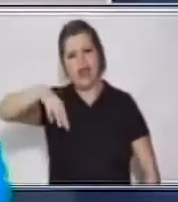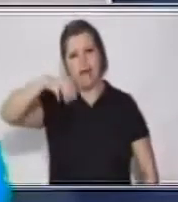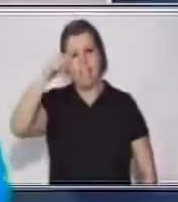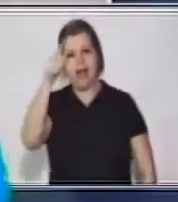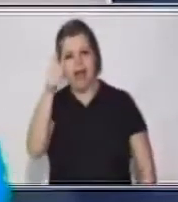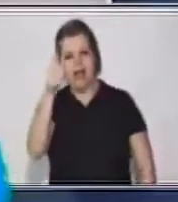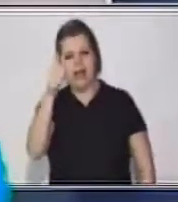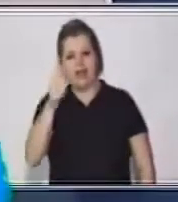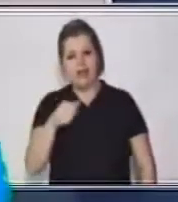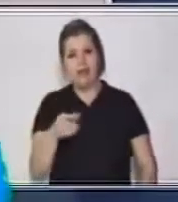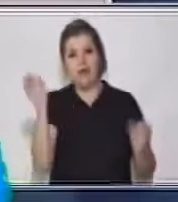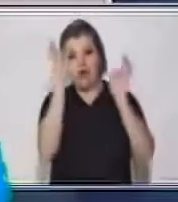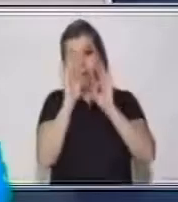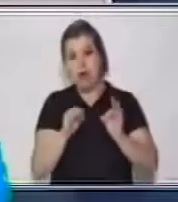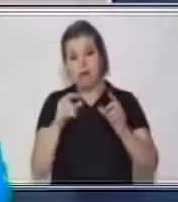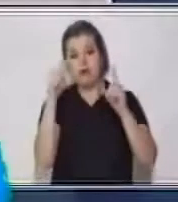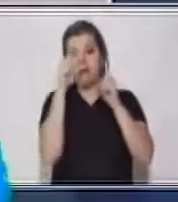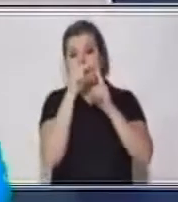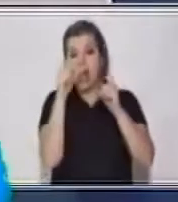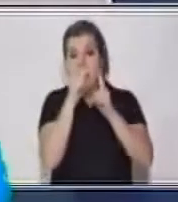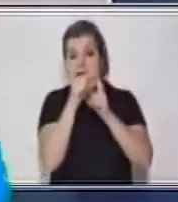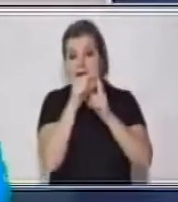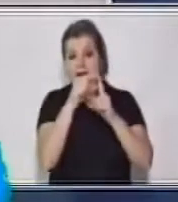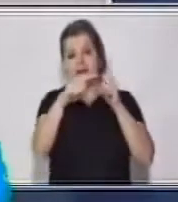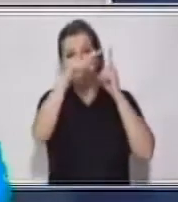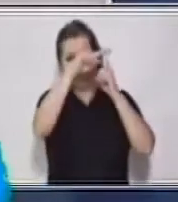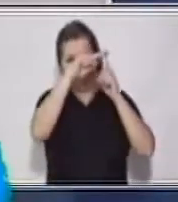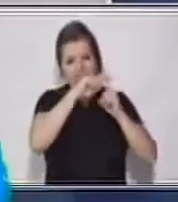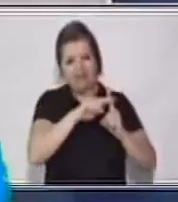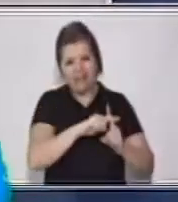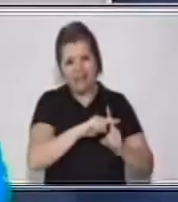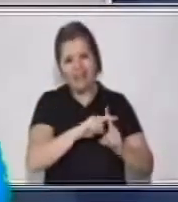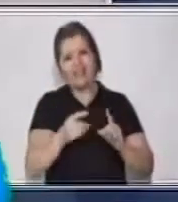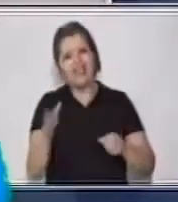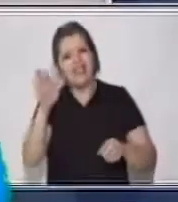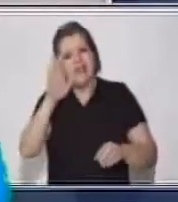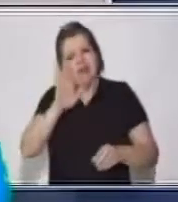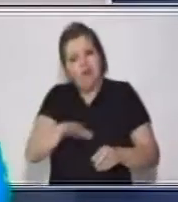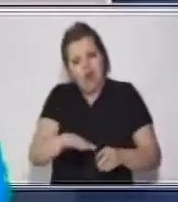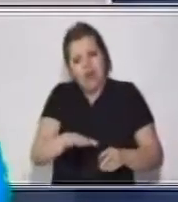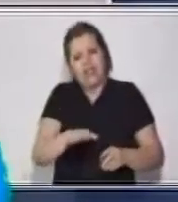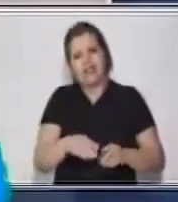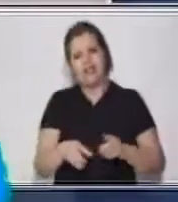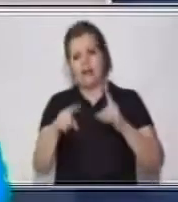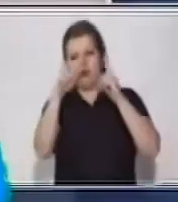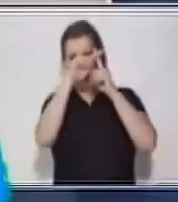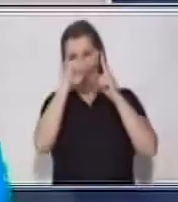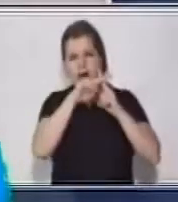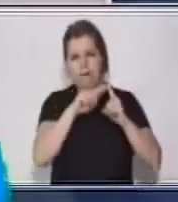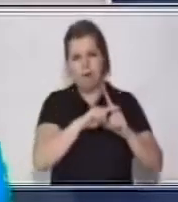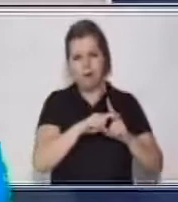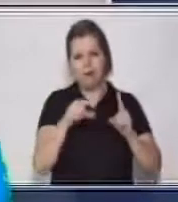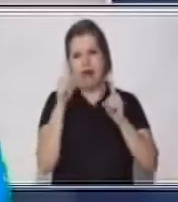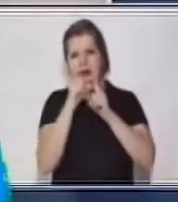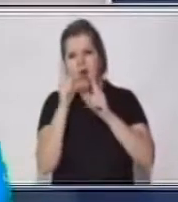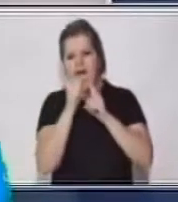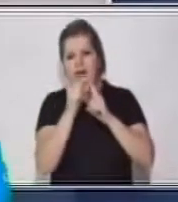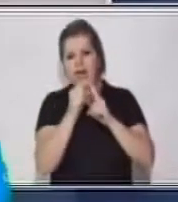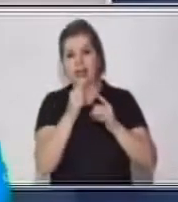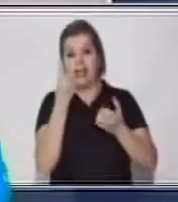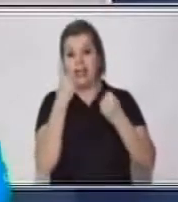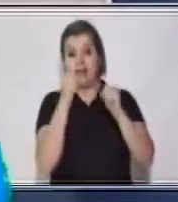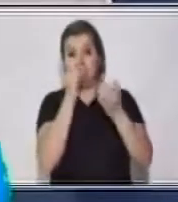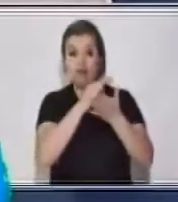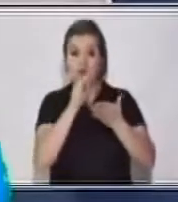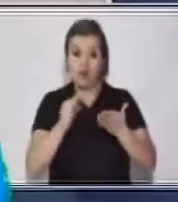formar palabras. Cuando nosotros entonces formamos palabras, vamos a estar formando oraciones. Y cuando